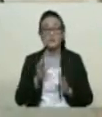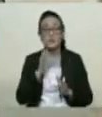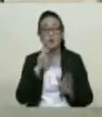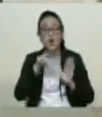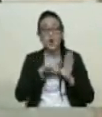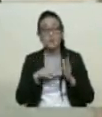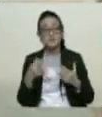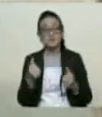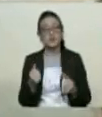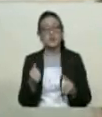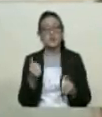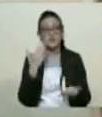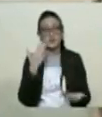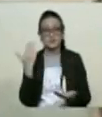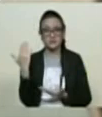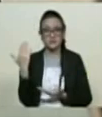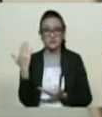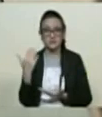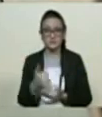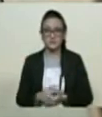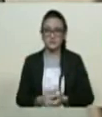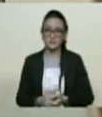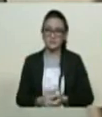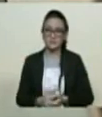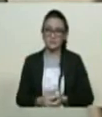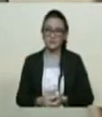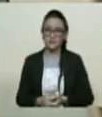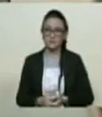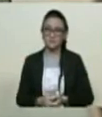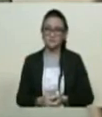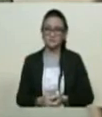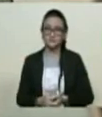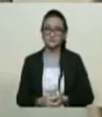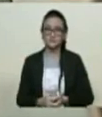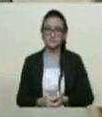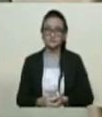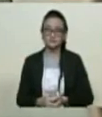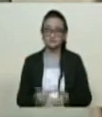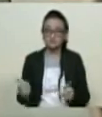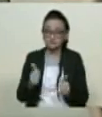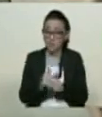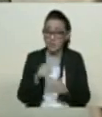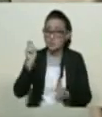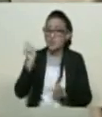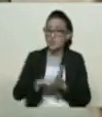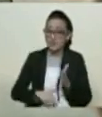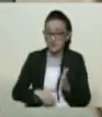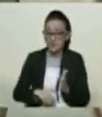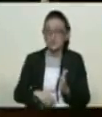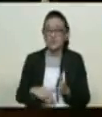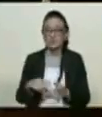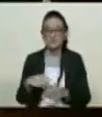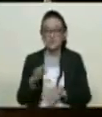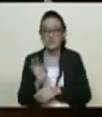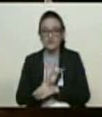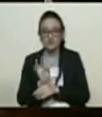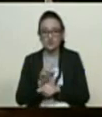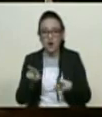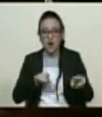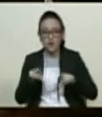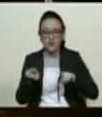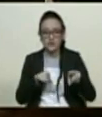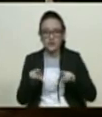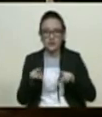normas de seguridad, pasa la anterior, tenemos el de los acompañantes, tenemos las funciones del coordinador o